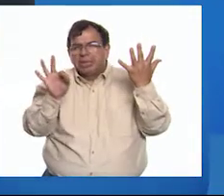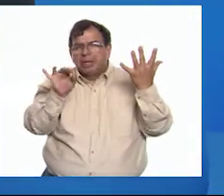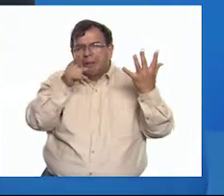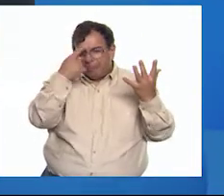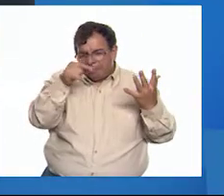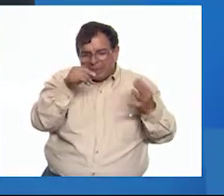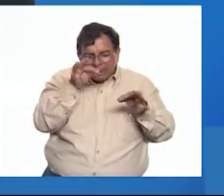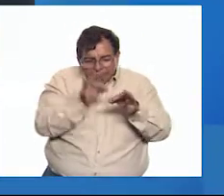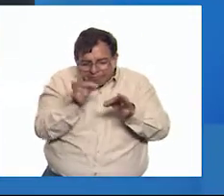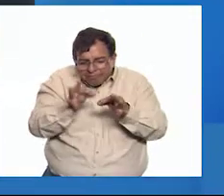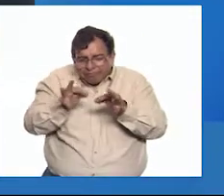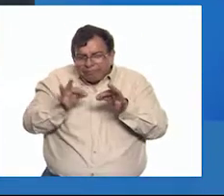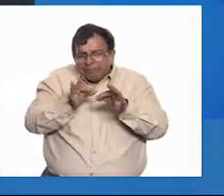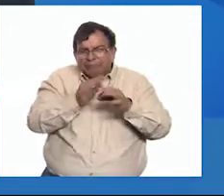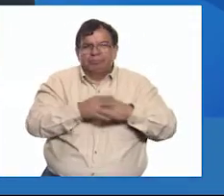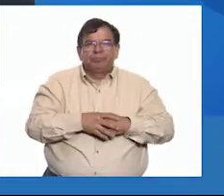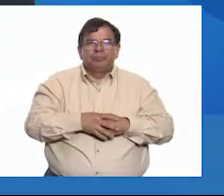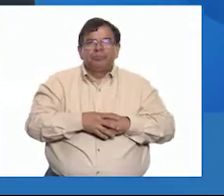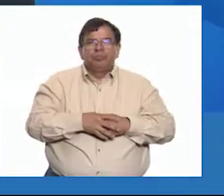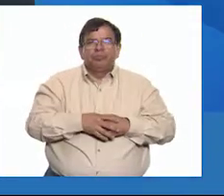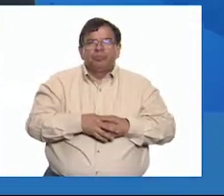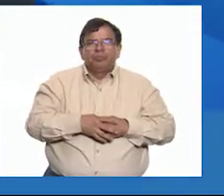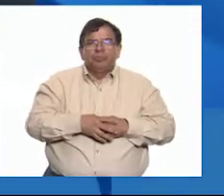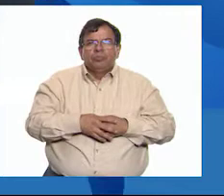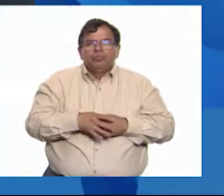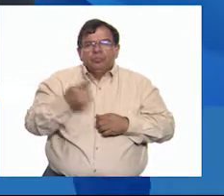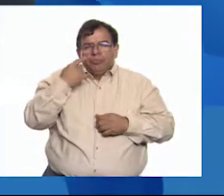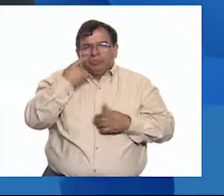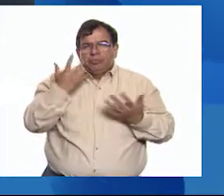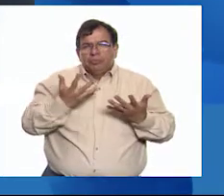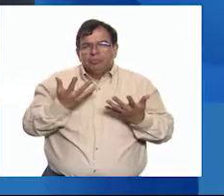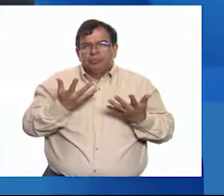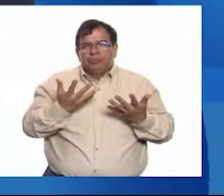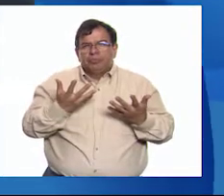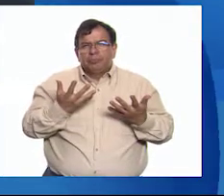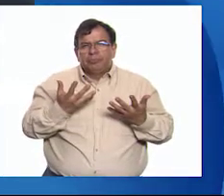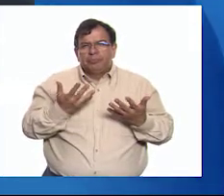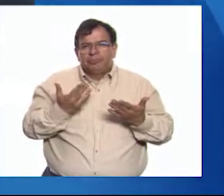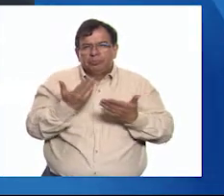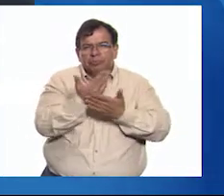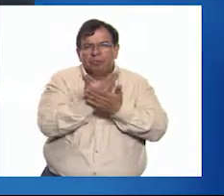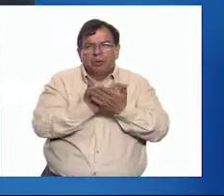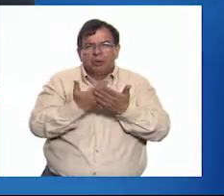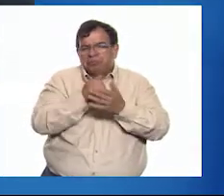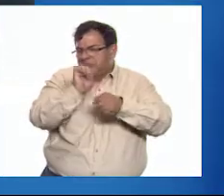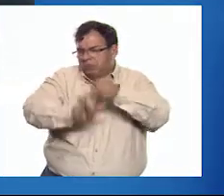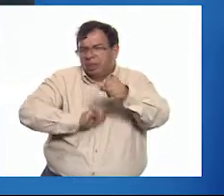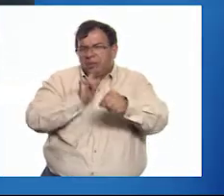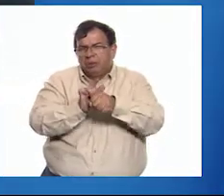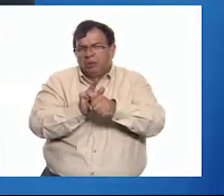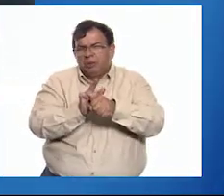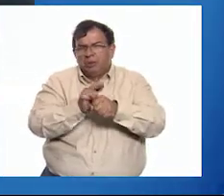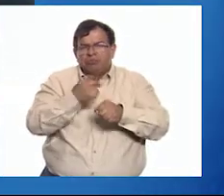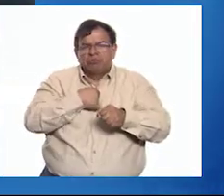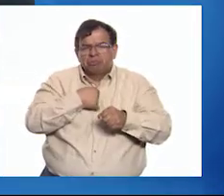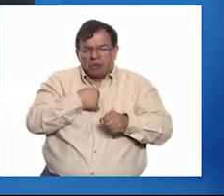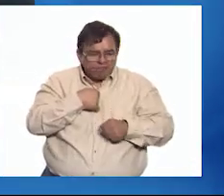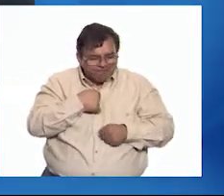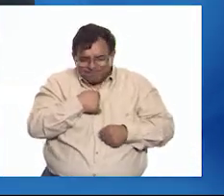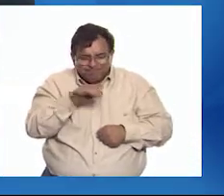la técnica de puntillismo. Y bueno, vamos a realizar pues el dibujo de un animal, en este caso yo